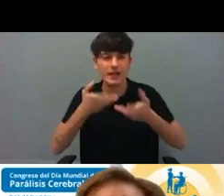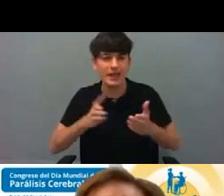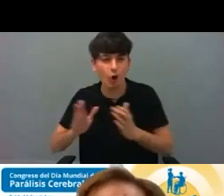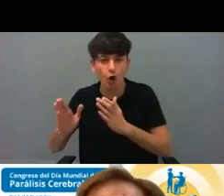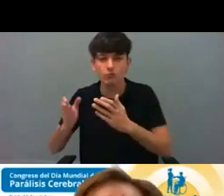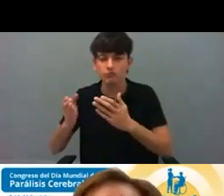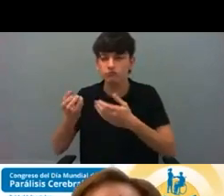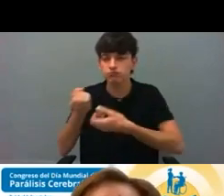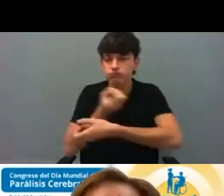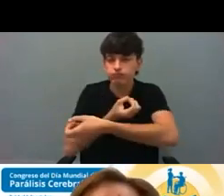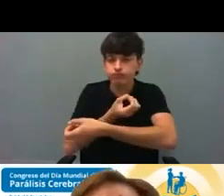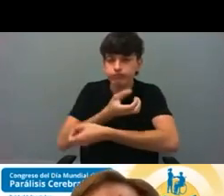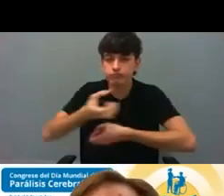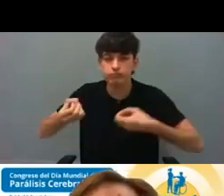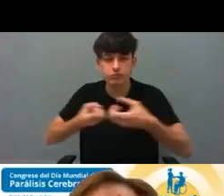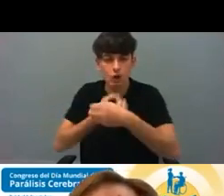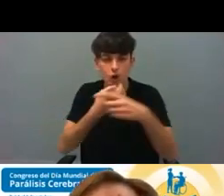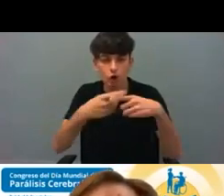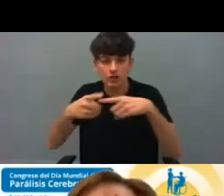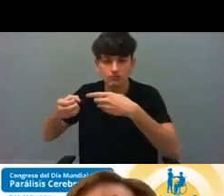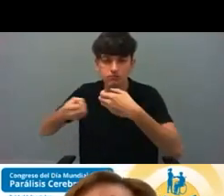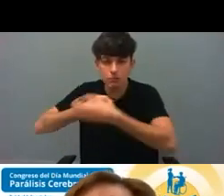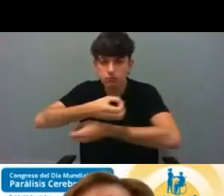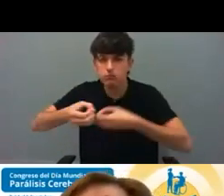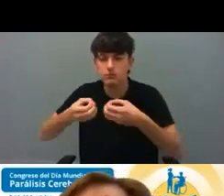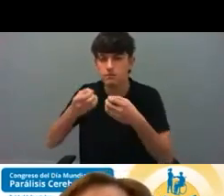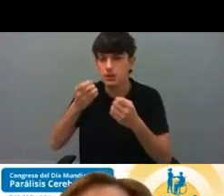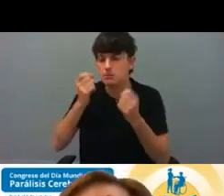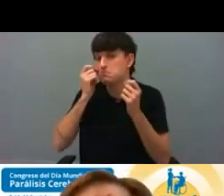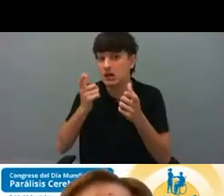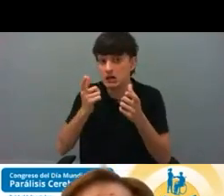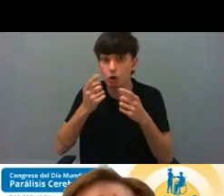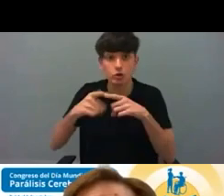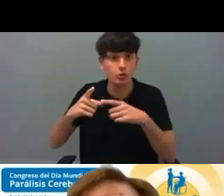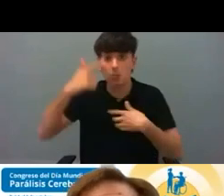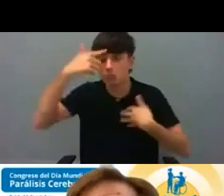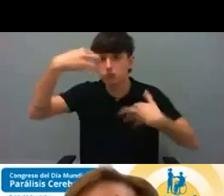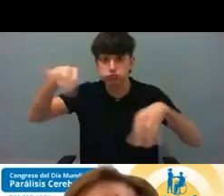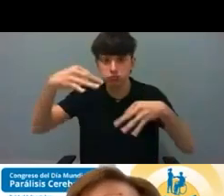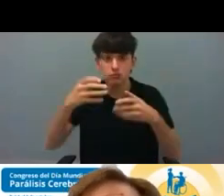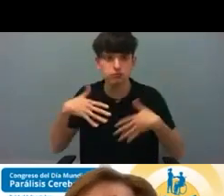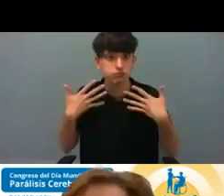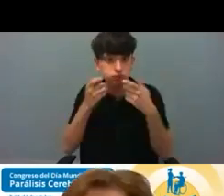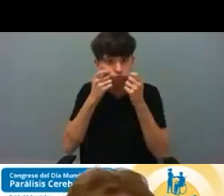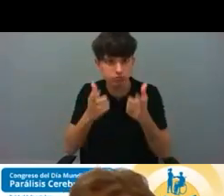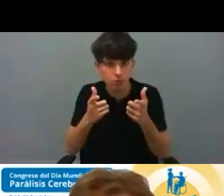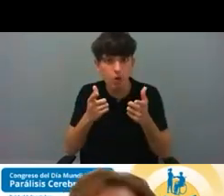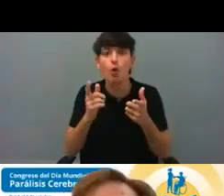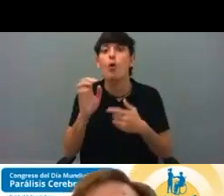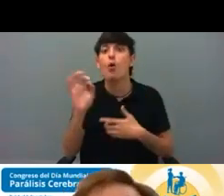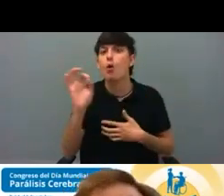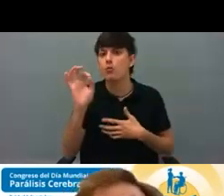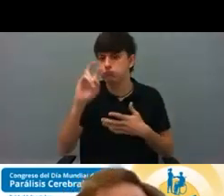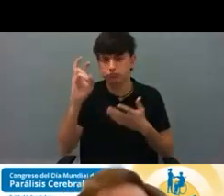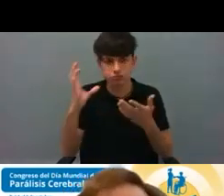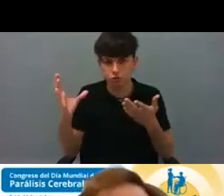intercambian muchas cosas y te enteras de cosas a lo mejor que no has caído o que al otro ha surgido o de todo.